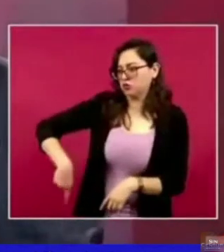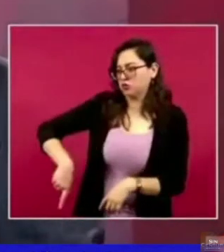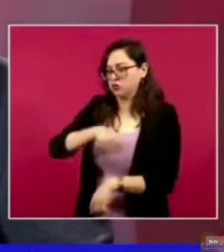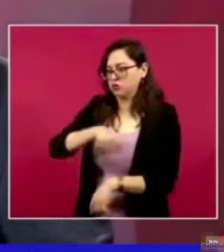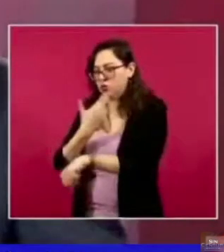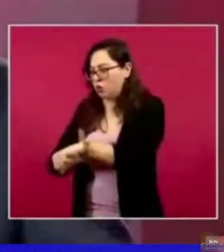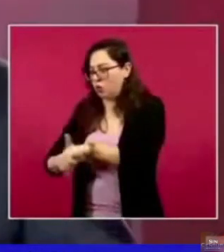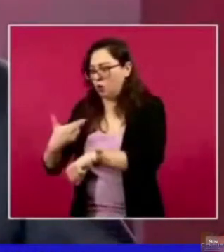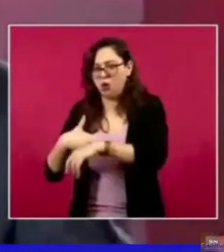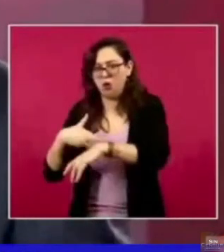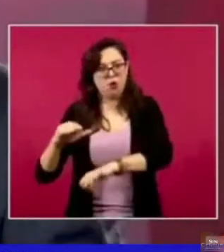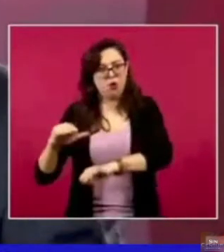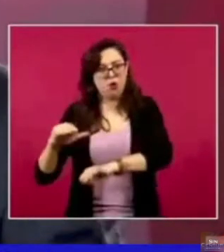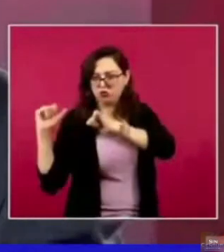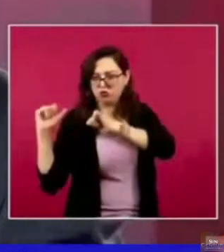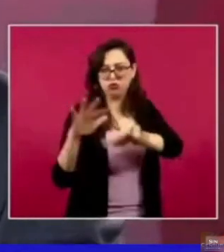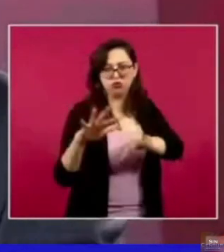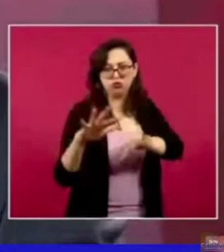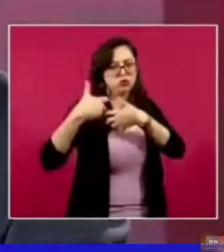Y una vez